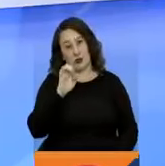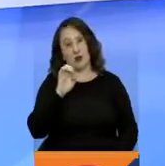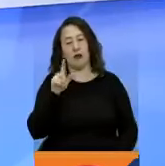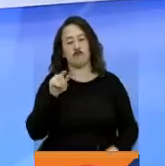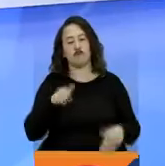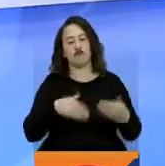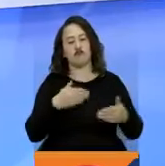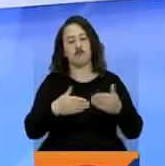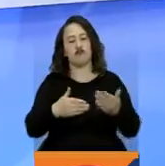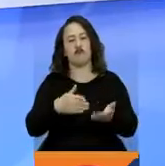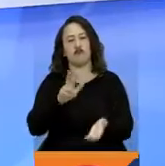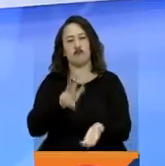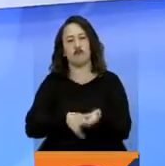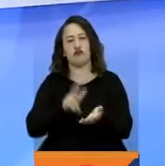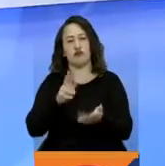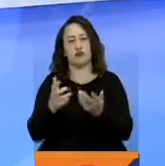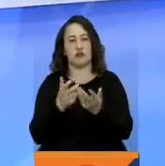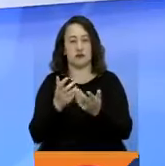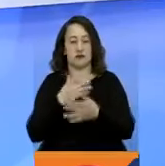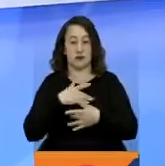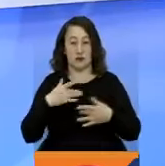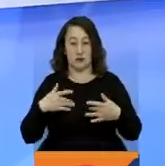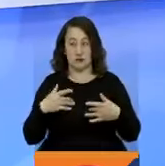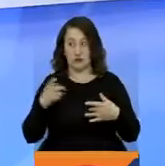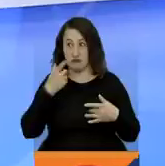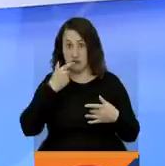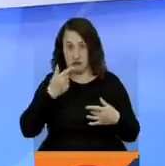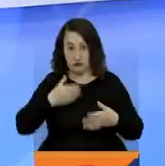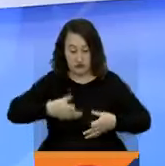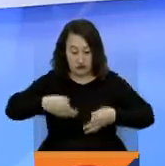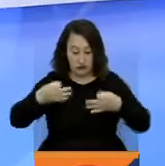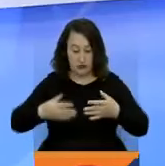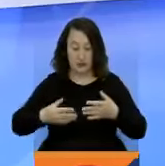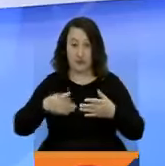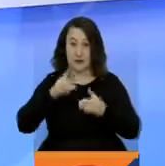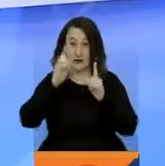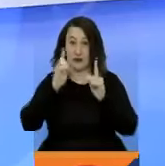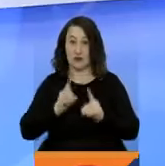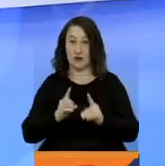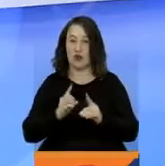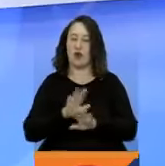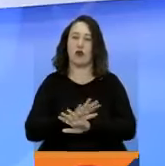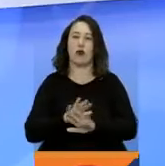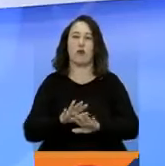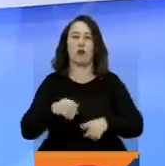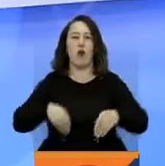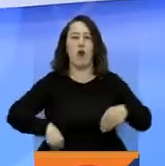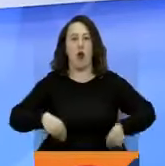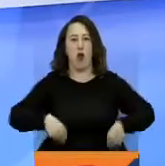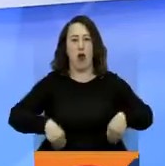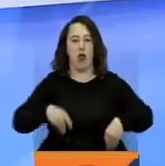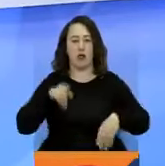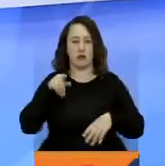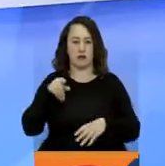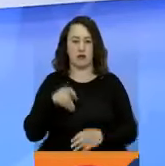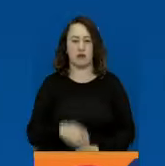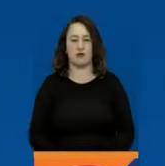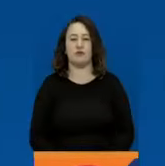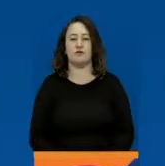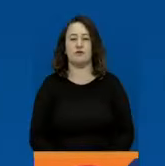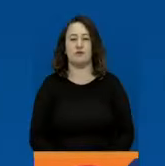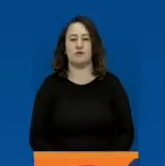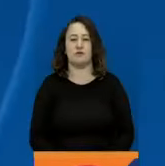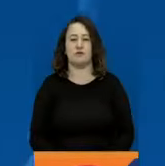nuevo sistema de salud. El mandatario afirmó que con la decisión terminan actos corruptos en el fondo del magisterio.